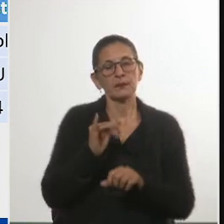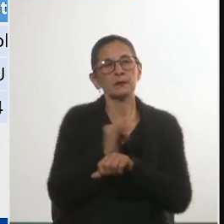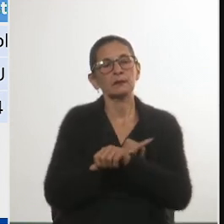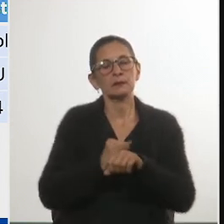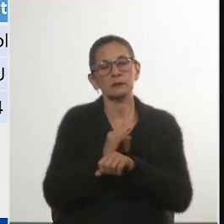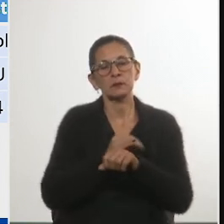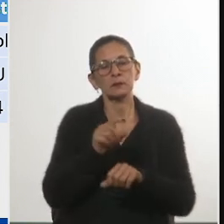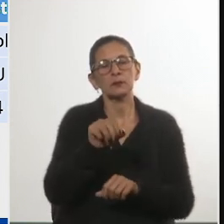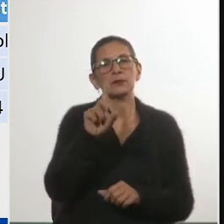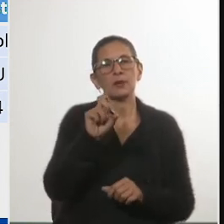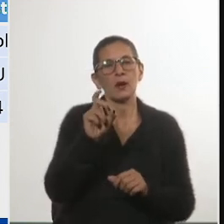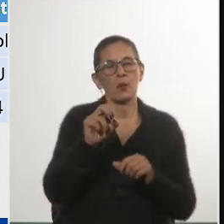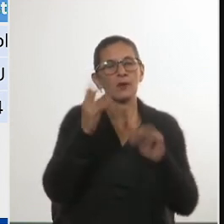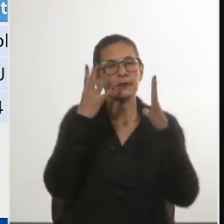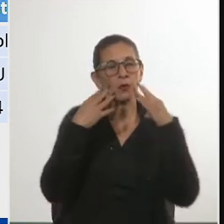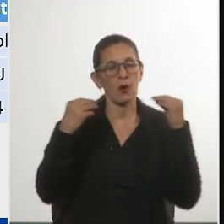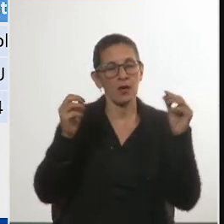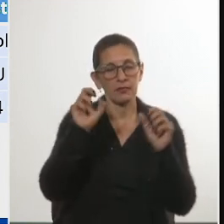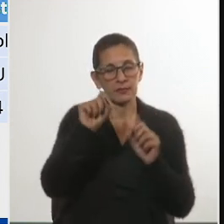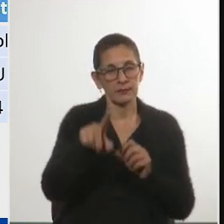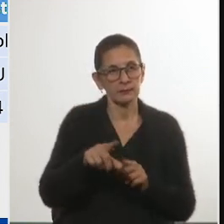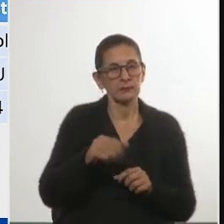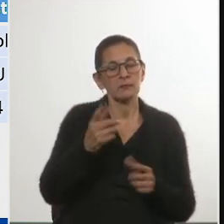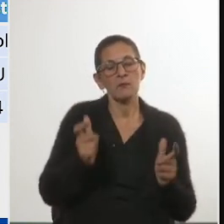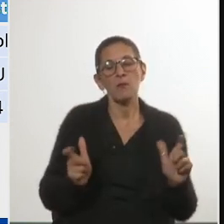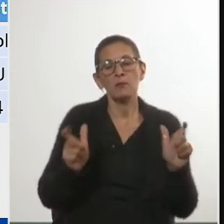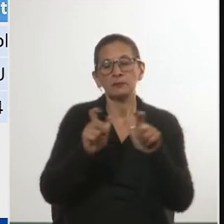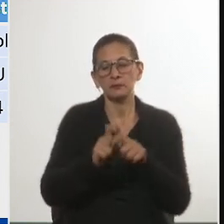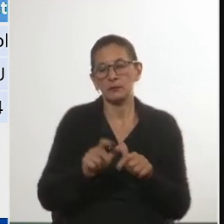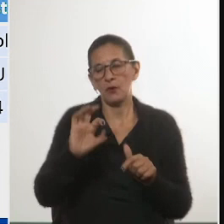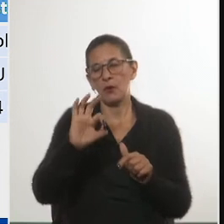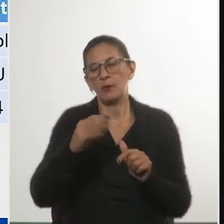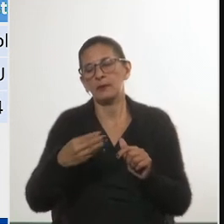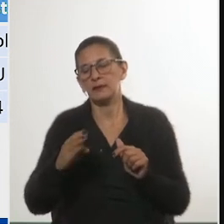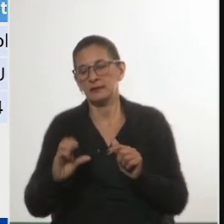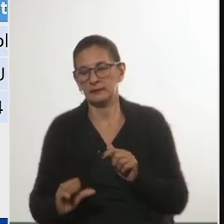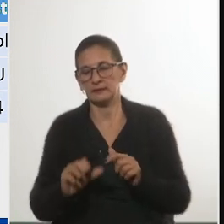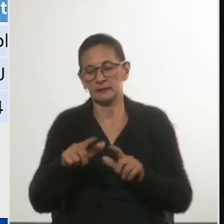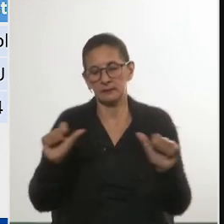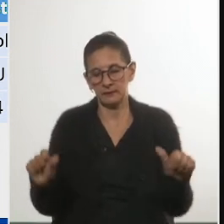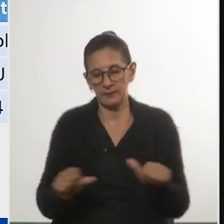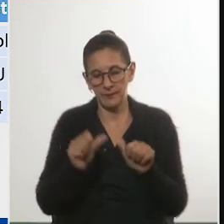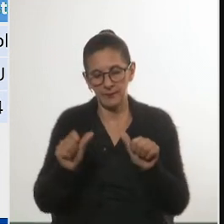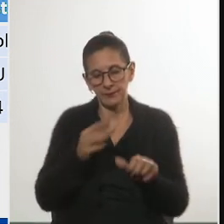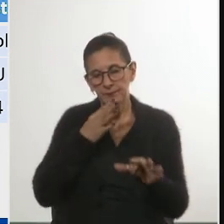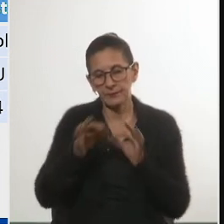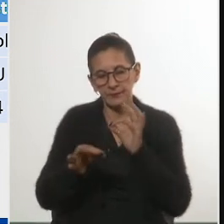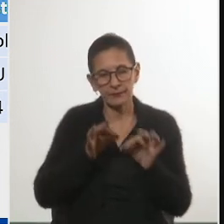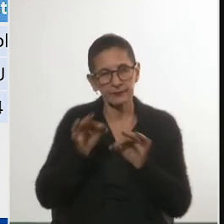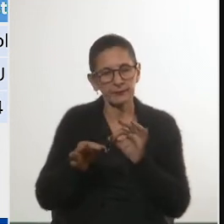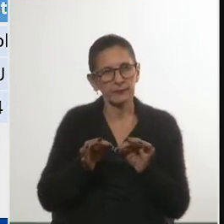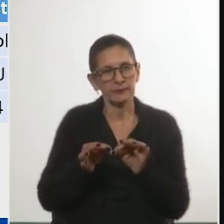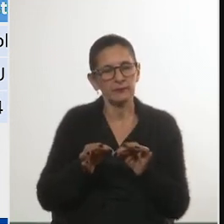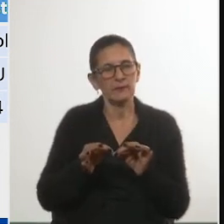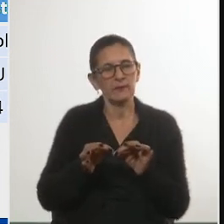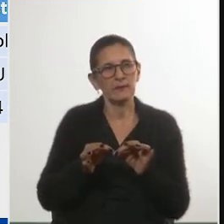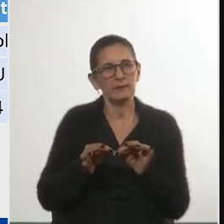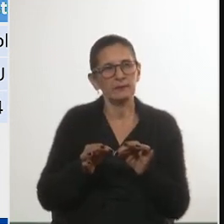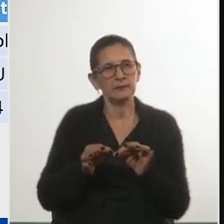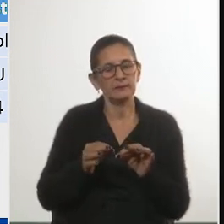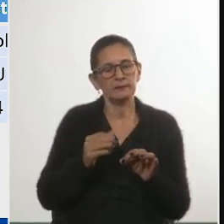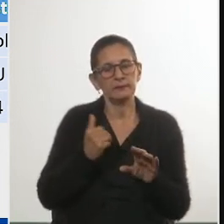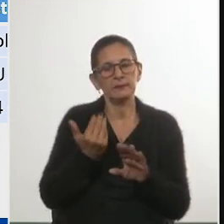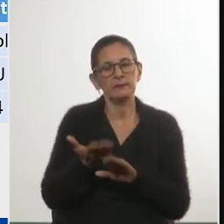Instituto de Agua de Holanda, se concreta la reunión con la OPS, se solicitan las explicaciones,